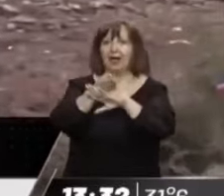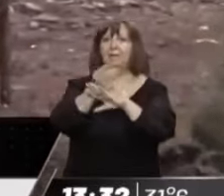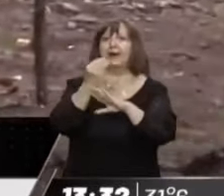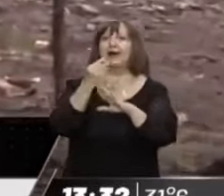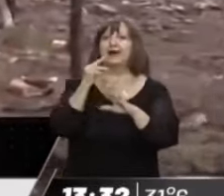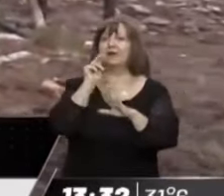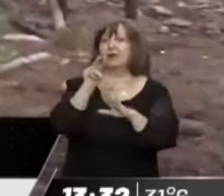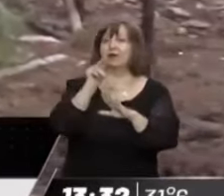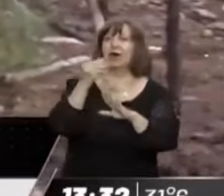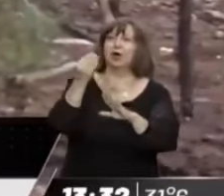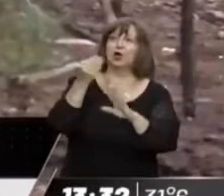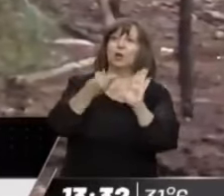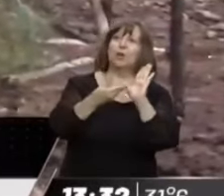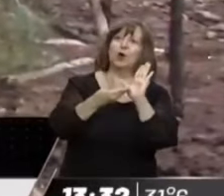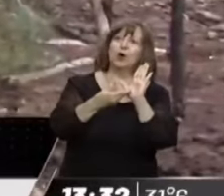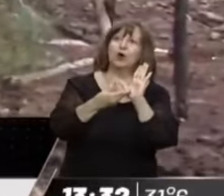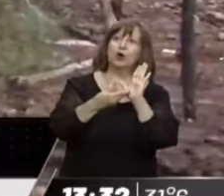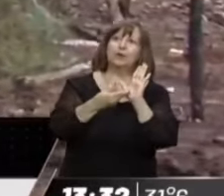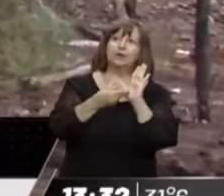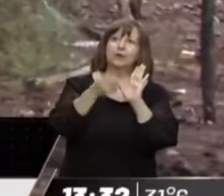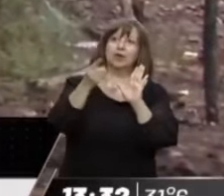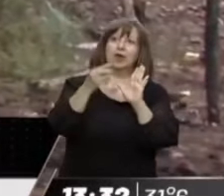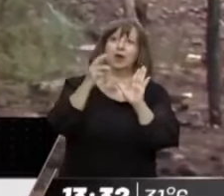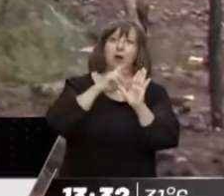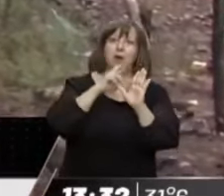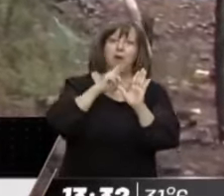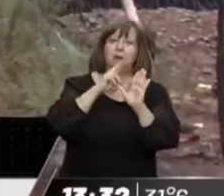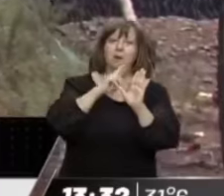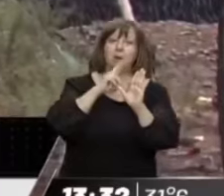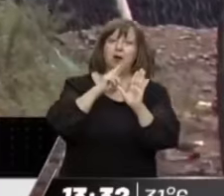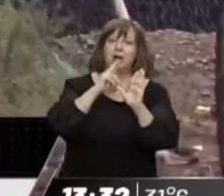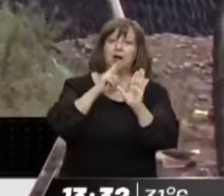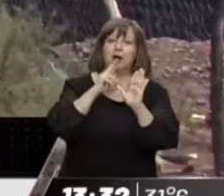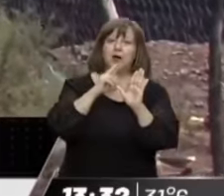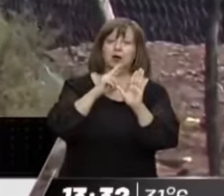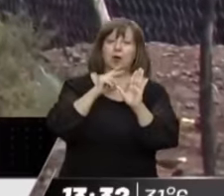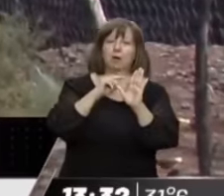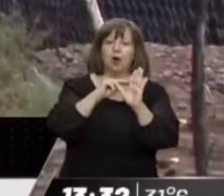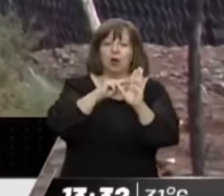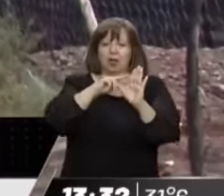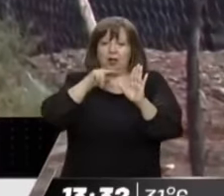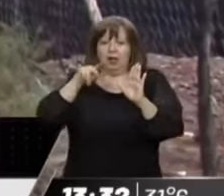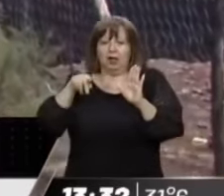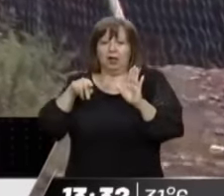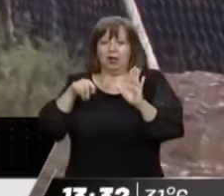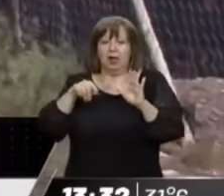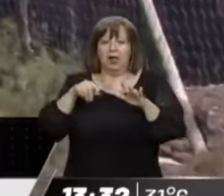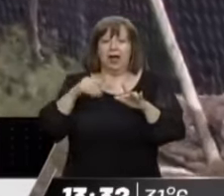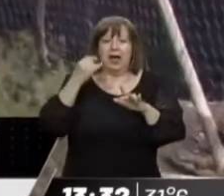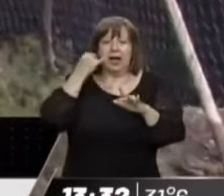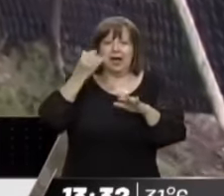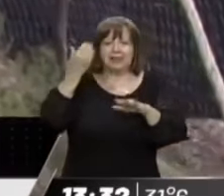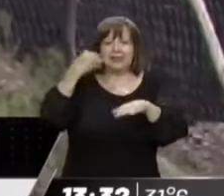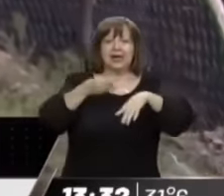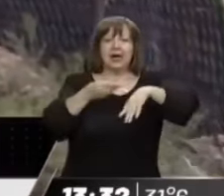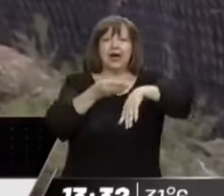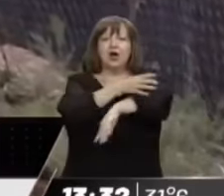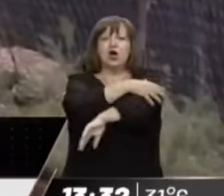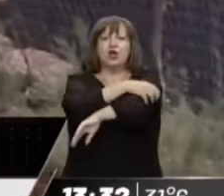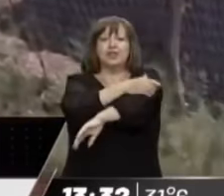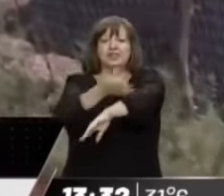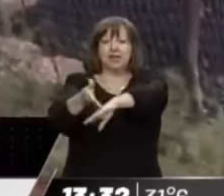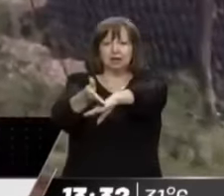se encuentra en este momento ahí vemos a una a una mujer saliendo una de las casas cómo tienen que salir el agua ahora le llega los pies pero ayer les llegaba hasta las